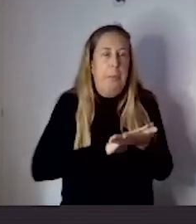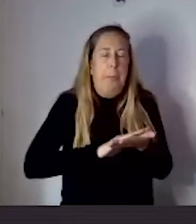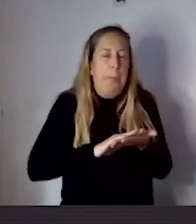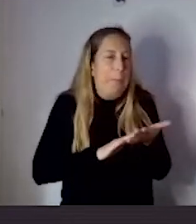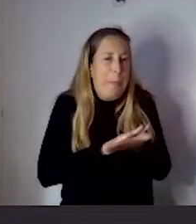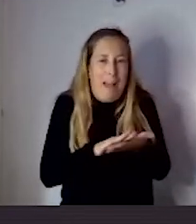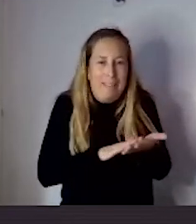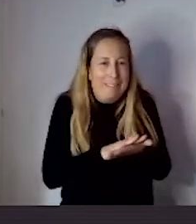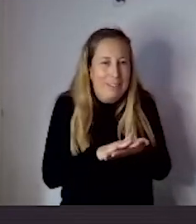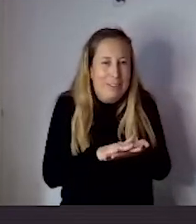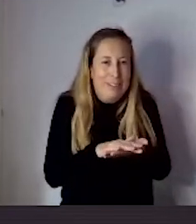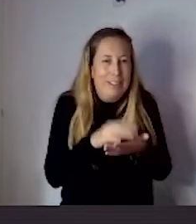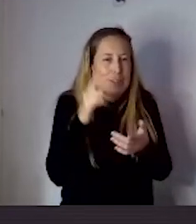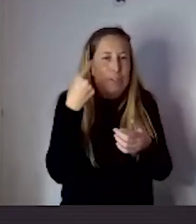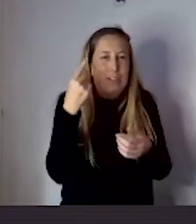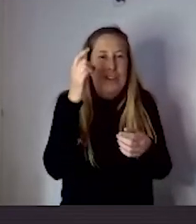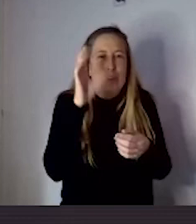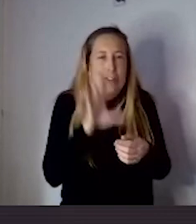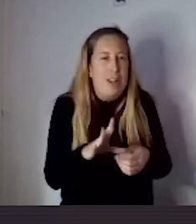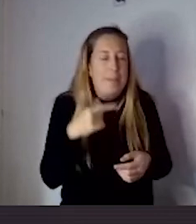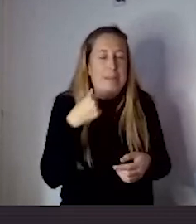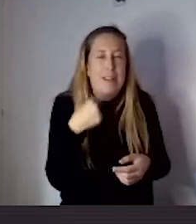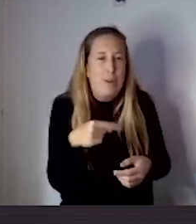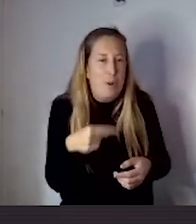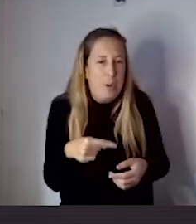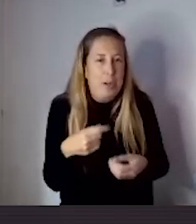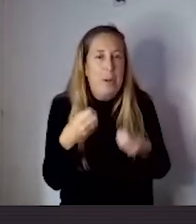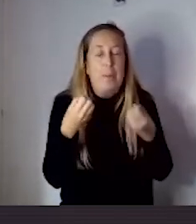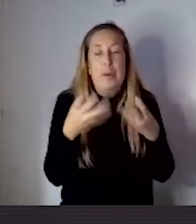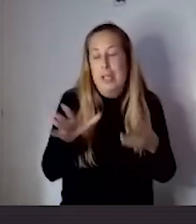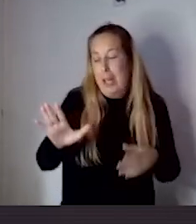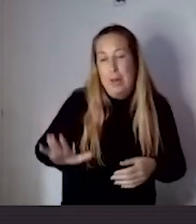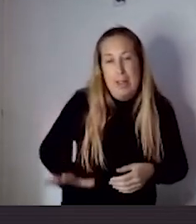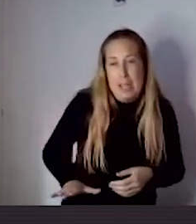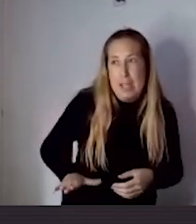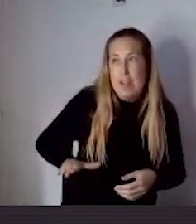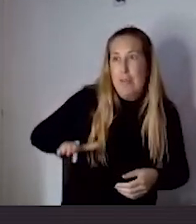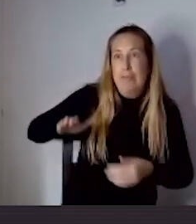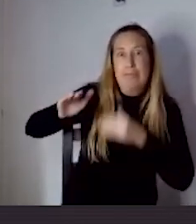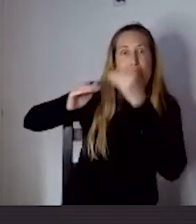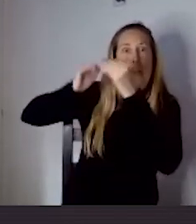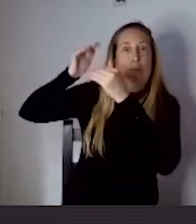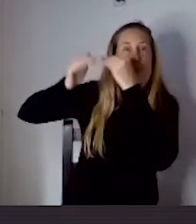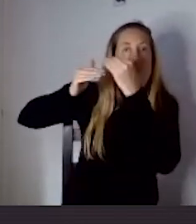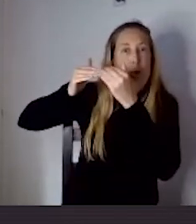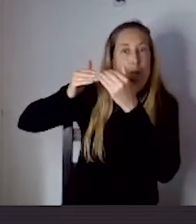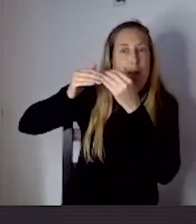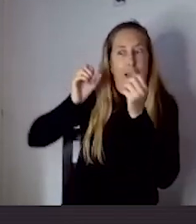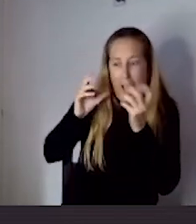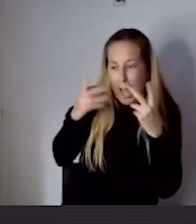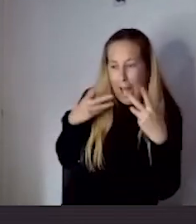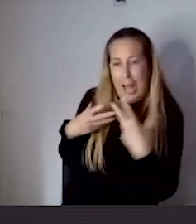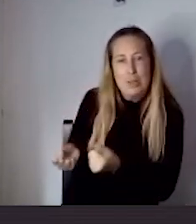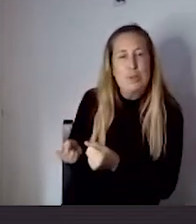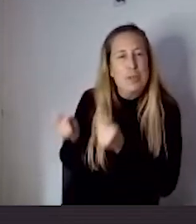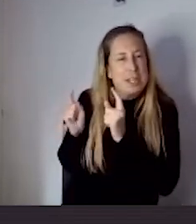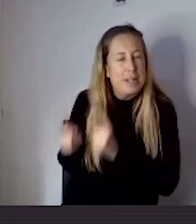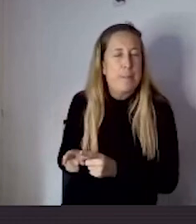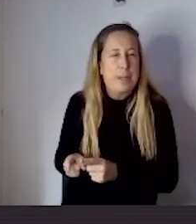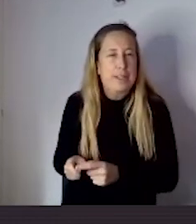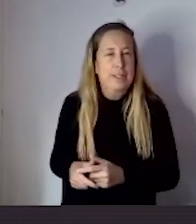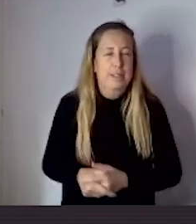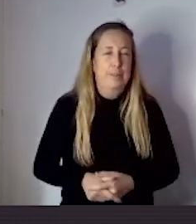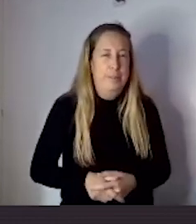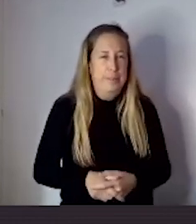porque funciona funciona desde niño hasta viejito ahora cada uno de nosotros y en una percepción diferente al color